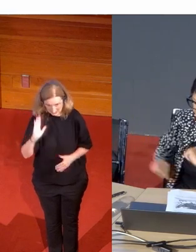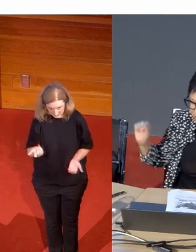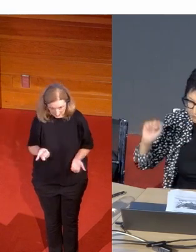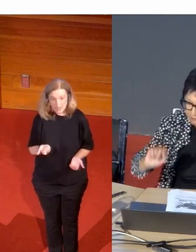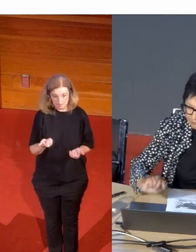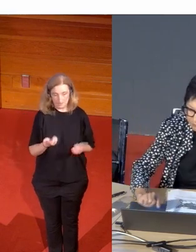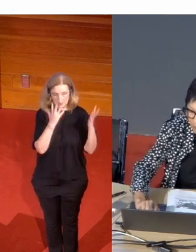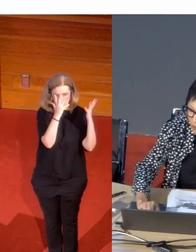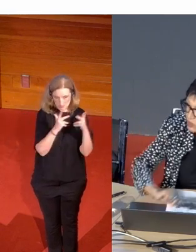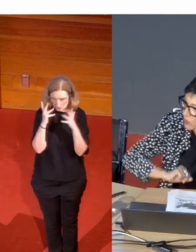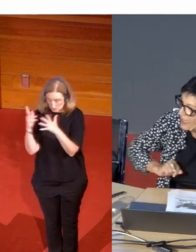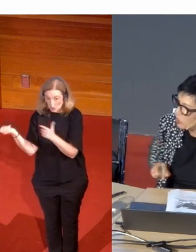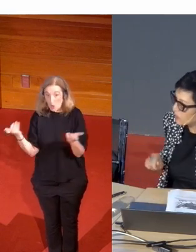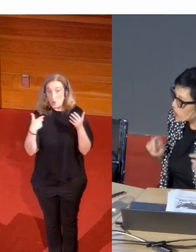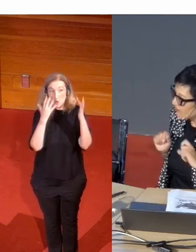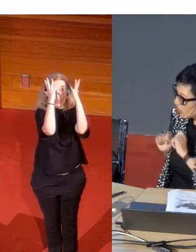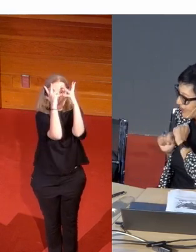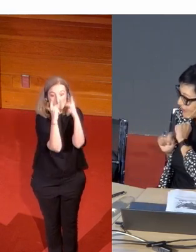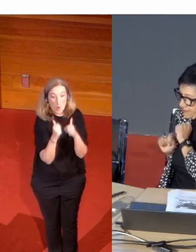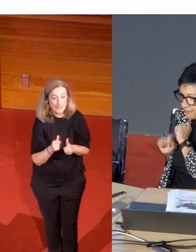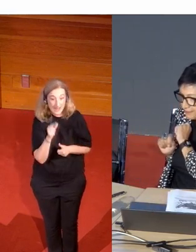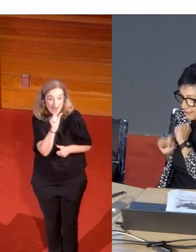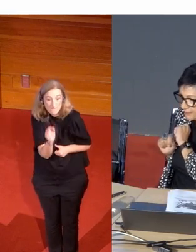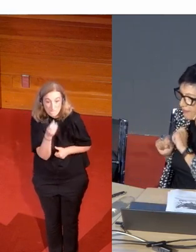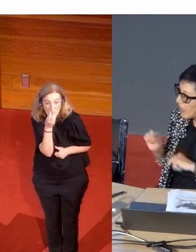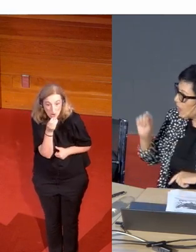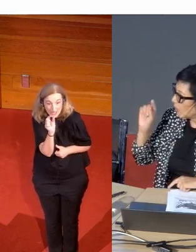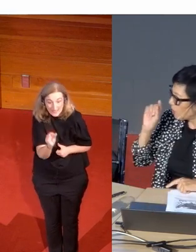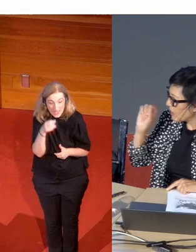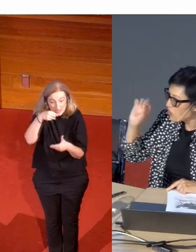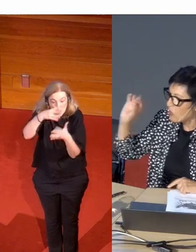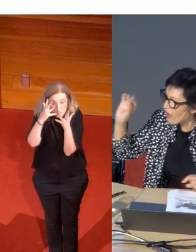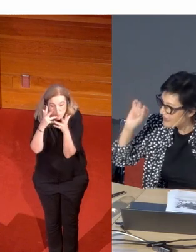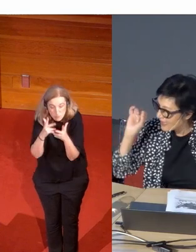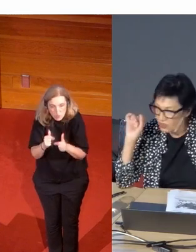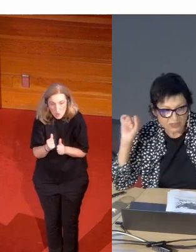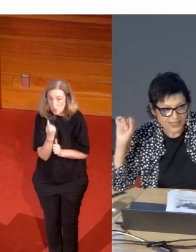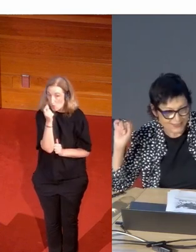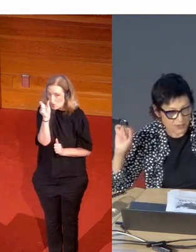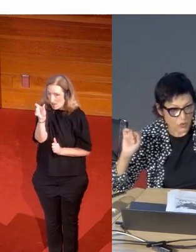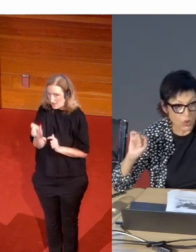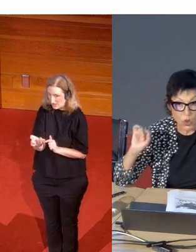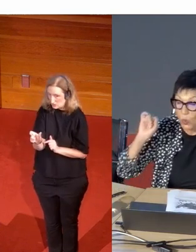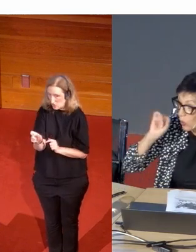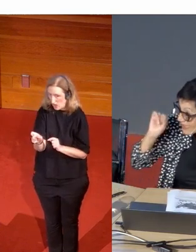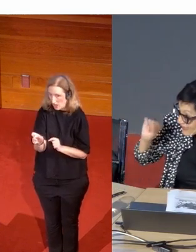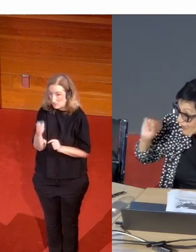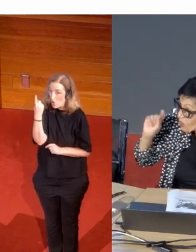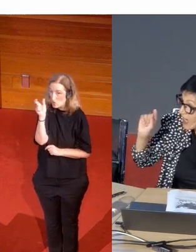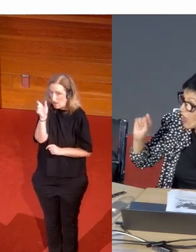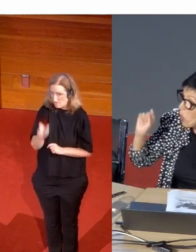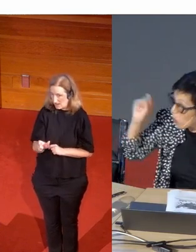qué pasa cuando se cuentan los votos en Florida pongamos que un candidato el extremo